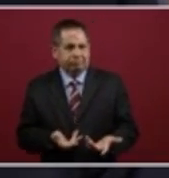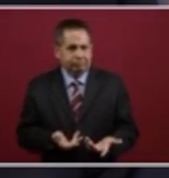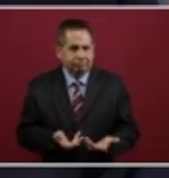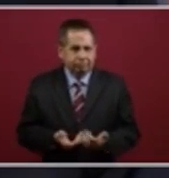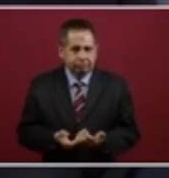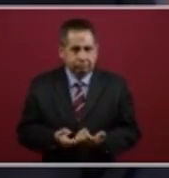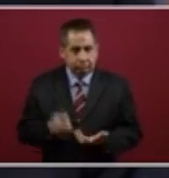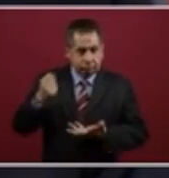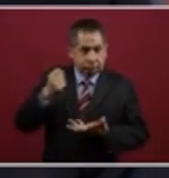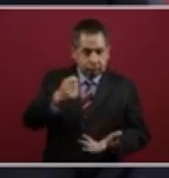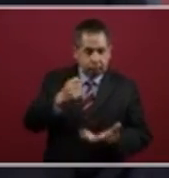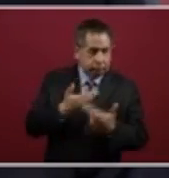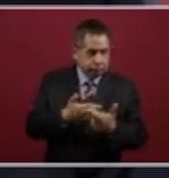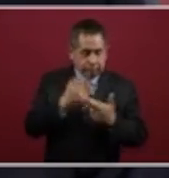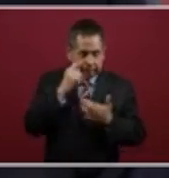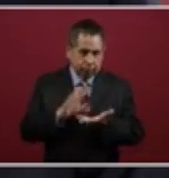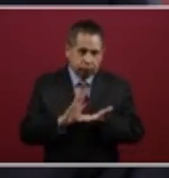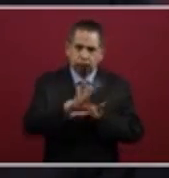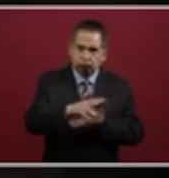del presupuesto.